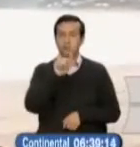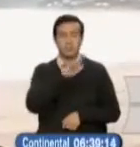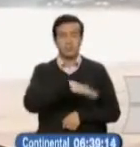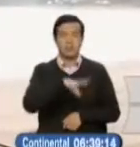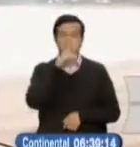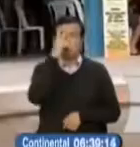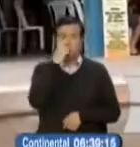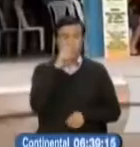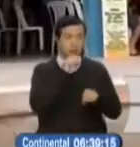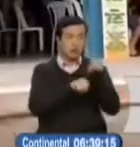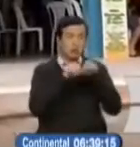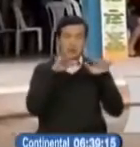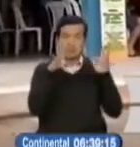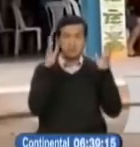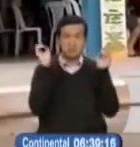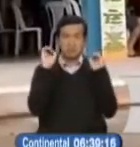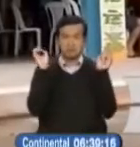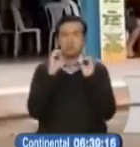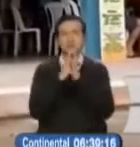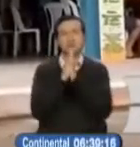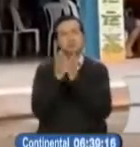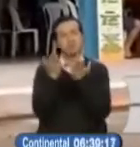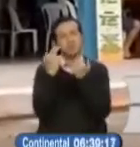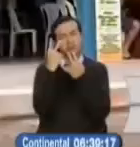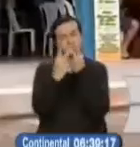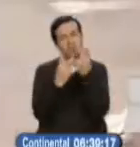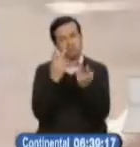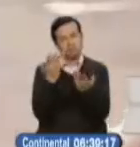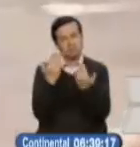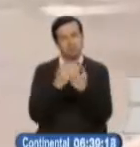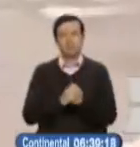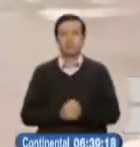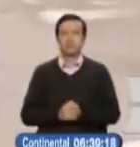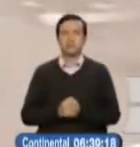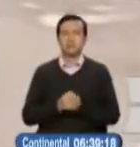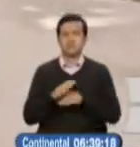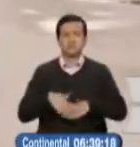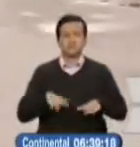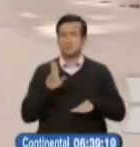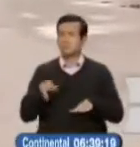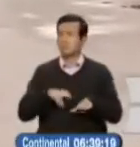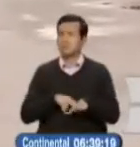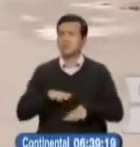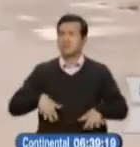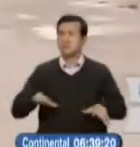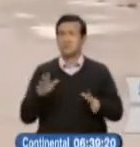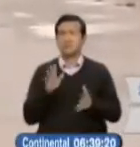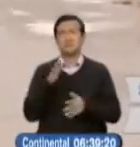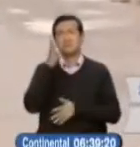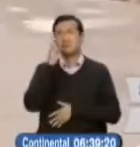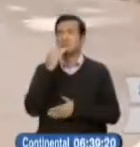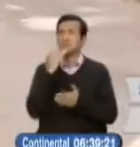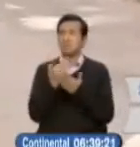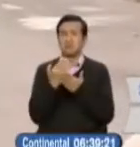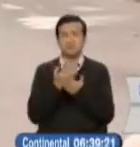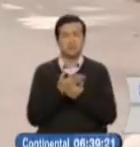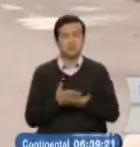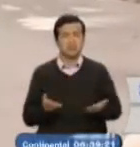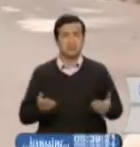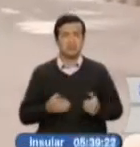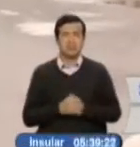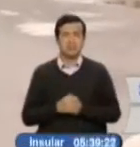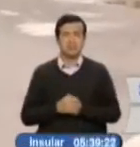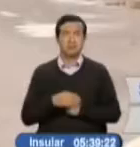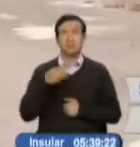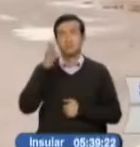hotelera no fue afectada. Aquí piden ser visitados. Aquí está normal, aquí no pasó nada. Aquí, gracias a Dios, estamos